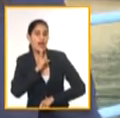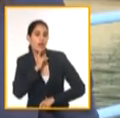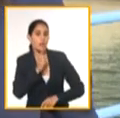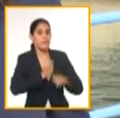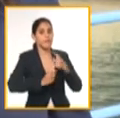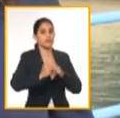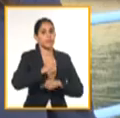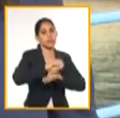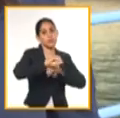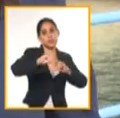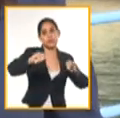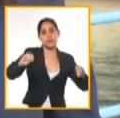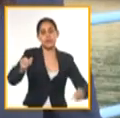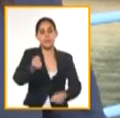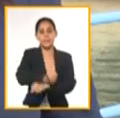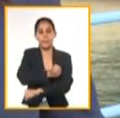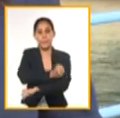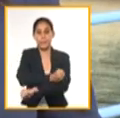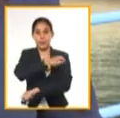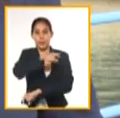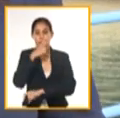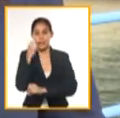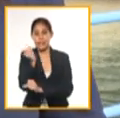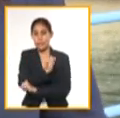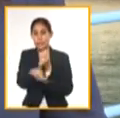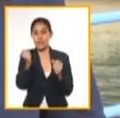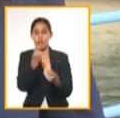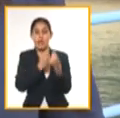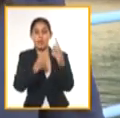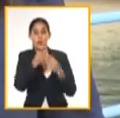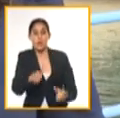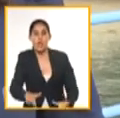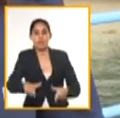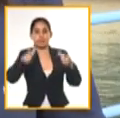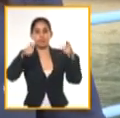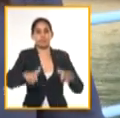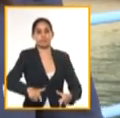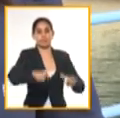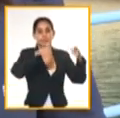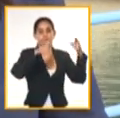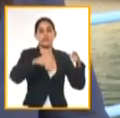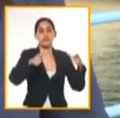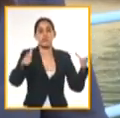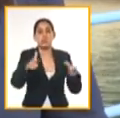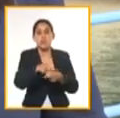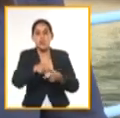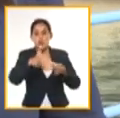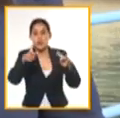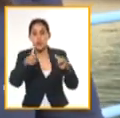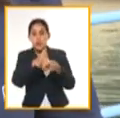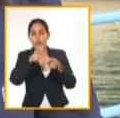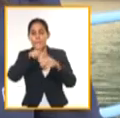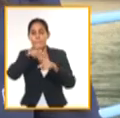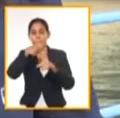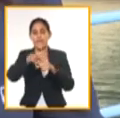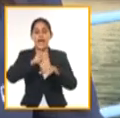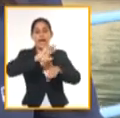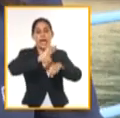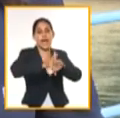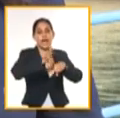pipas. Ya en la mañana restablecieron algunas fuentes fundamentalmente pequeñas, fundamentalmente de Arroyo y Boyero del sur de la